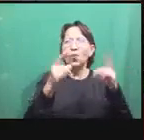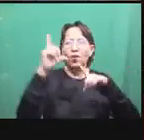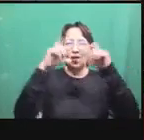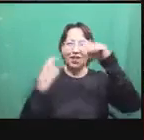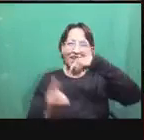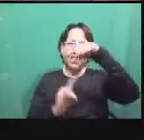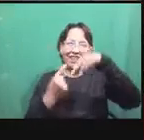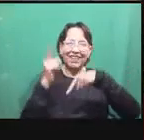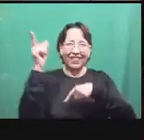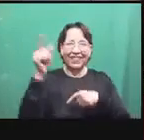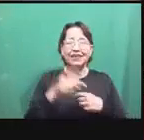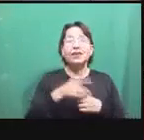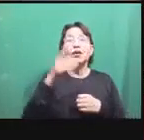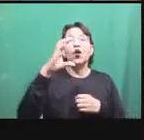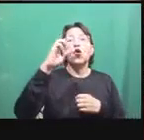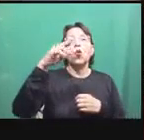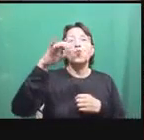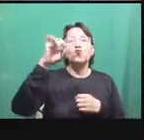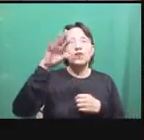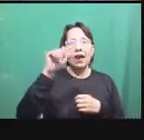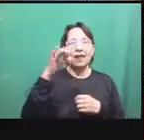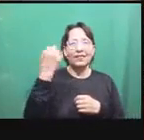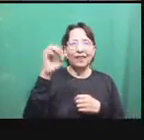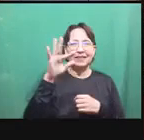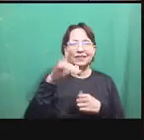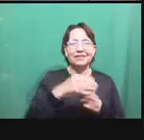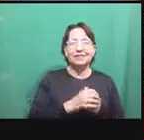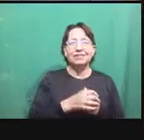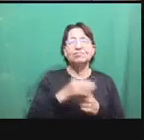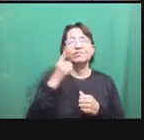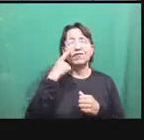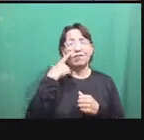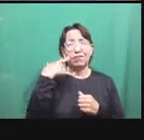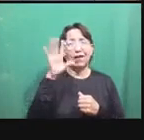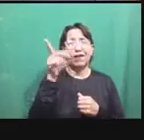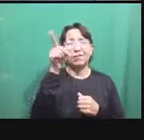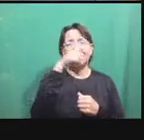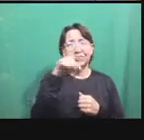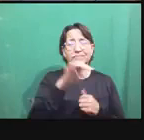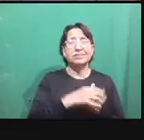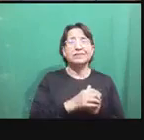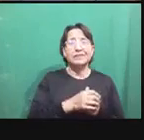Egipto. La Comuna 13, que todo el mundo es muy famosa a través del mundo.